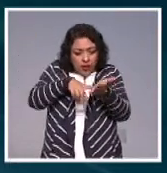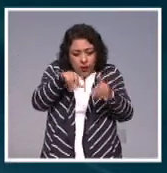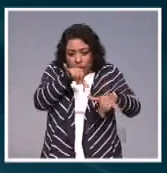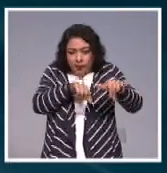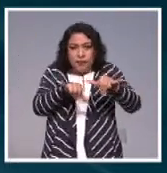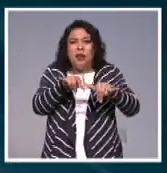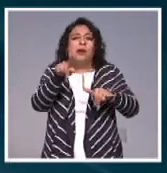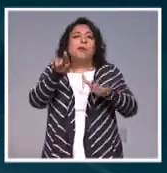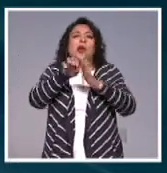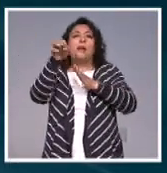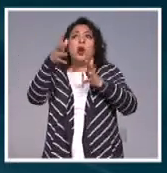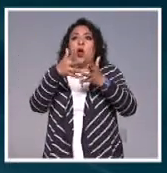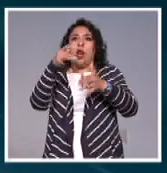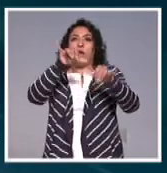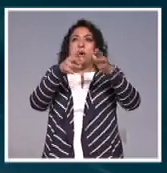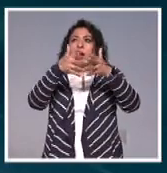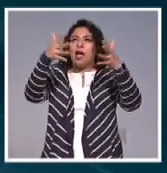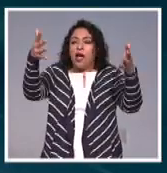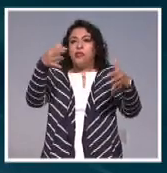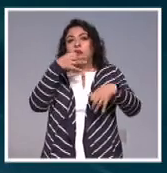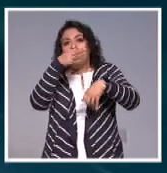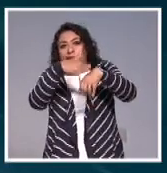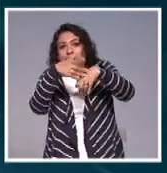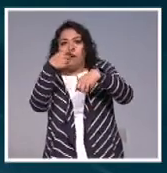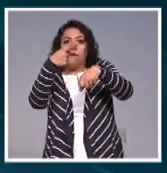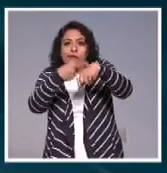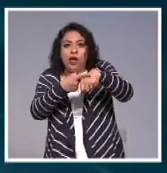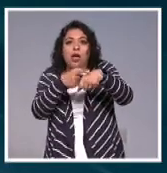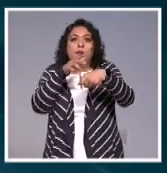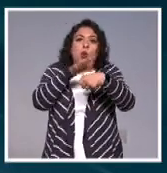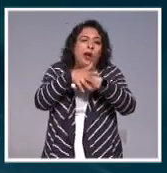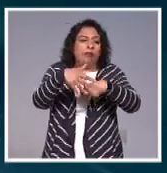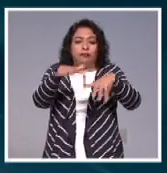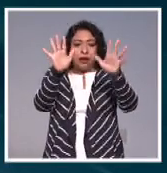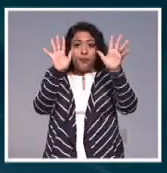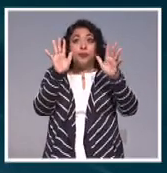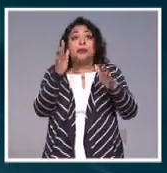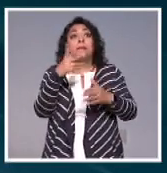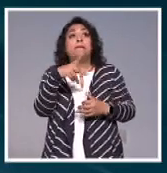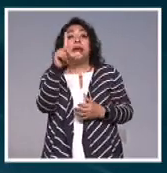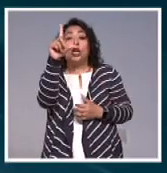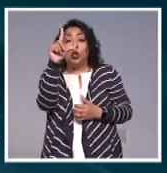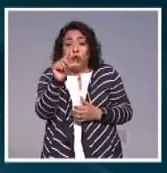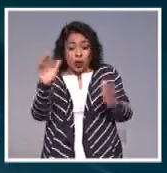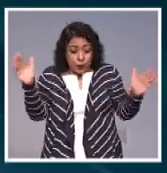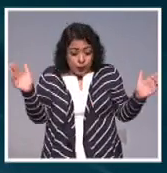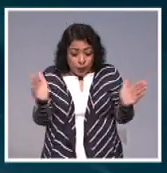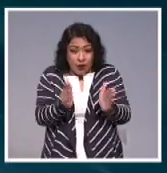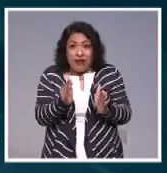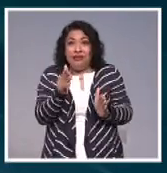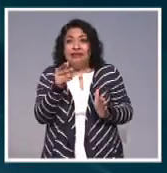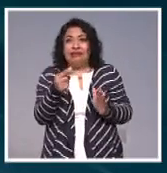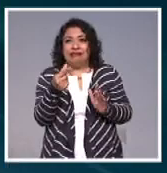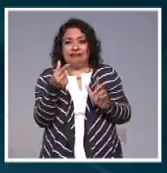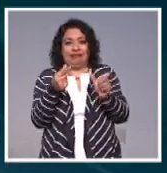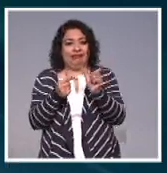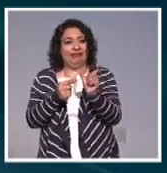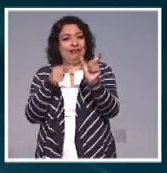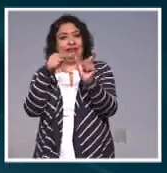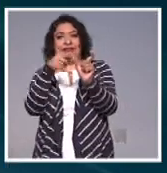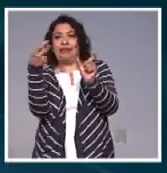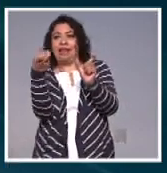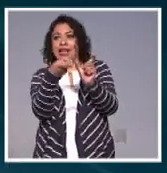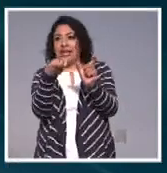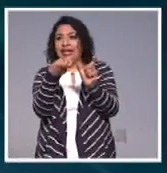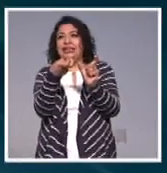te dicen si estás enfermo, de qué estás enfermo, etcétera, pero en un pequeño espacio como el que traemos hoy,